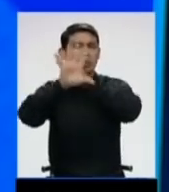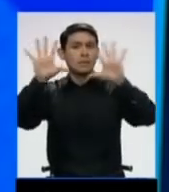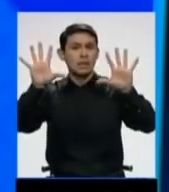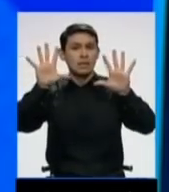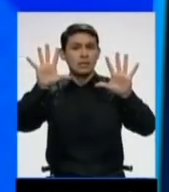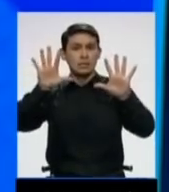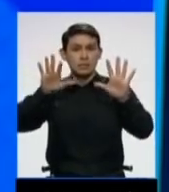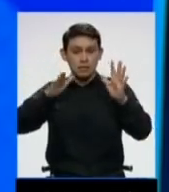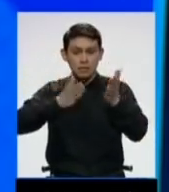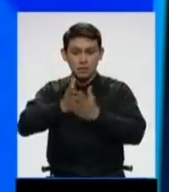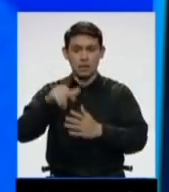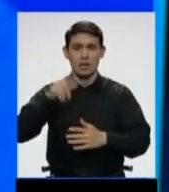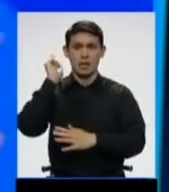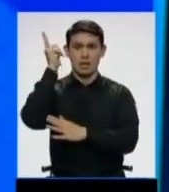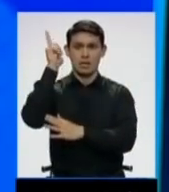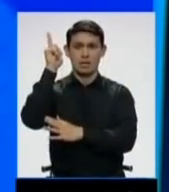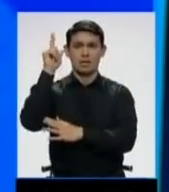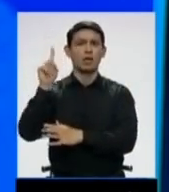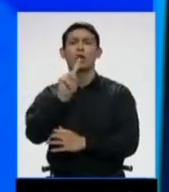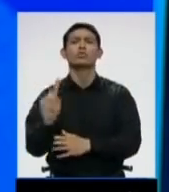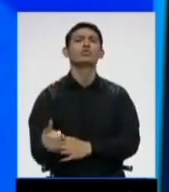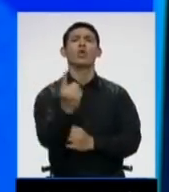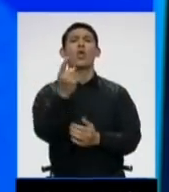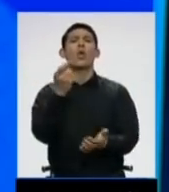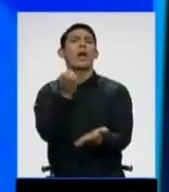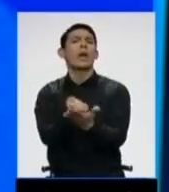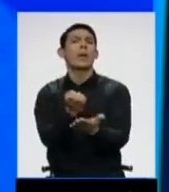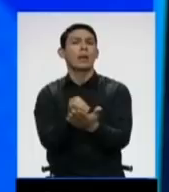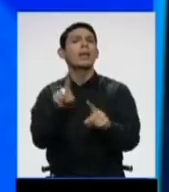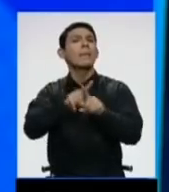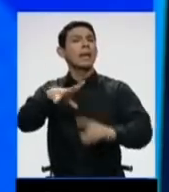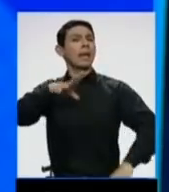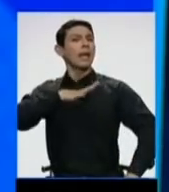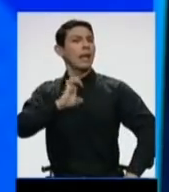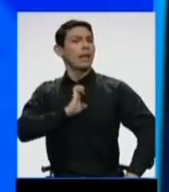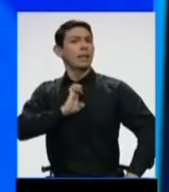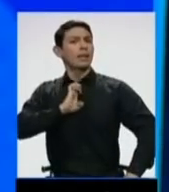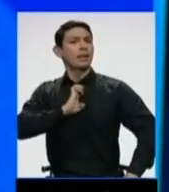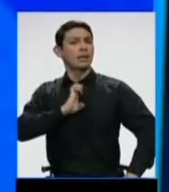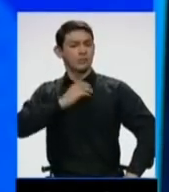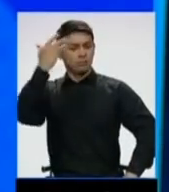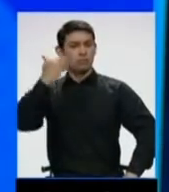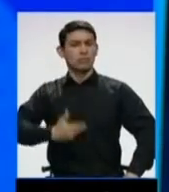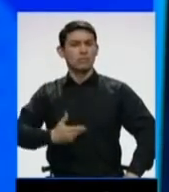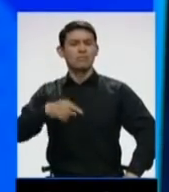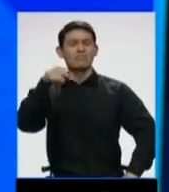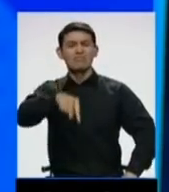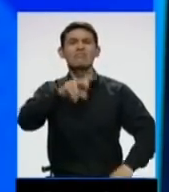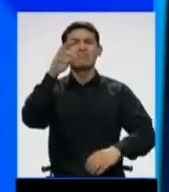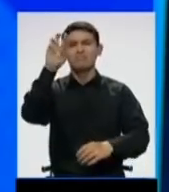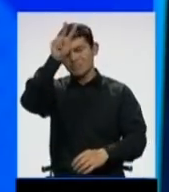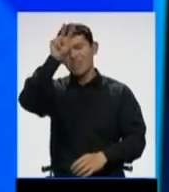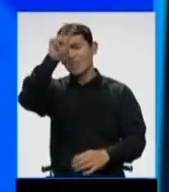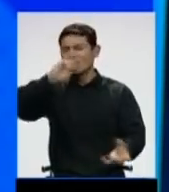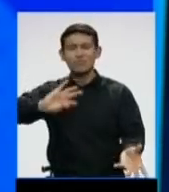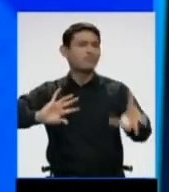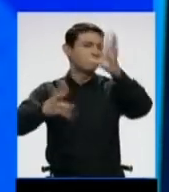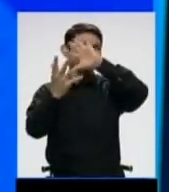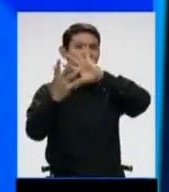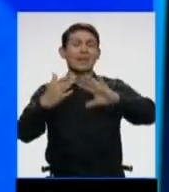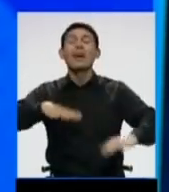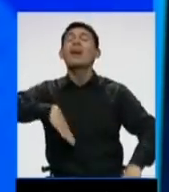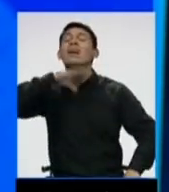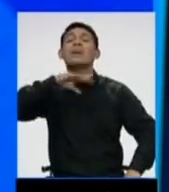del líder. La corrupción no solo es económica, es ética, es moral. Nuestro país está corrompido y estamos hartos de